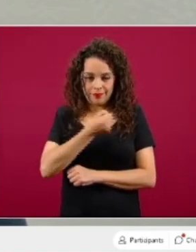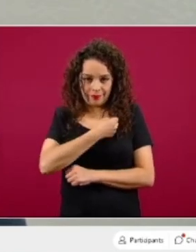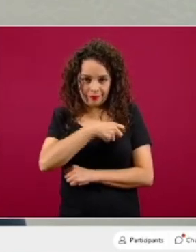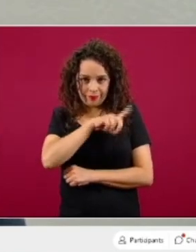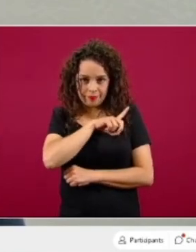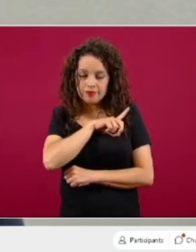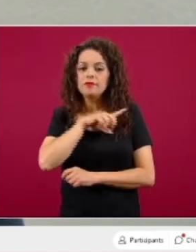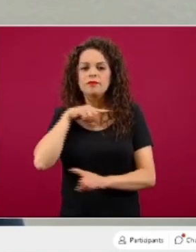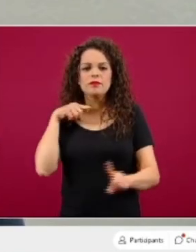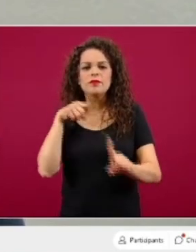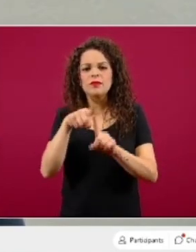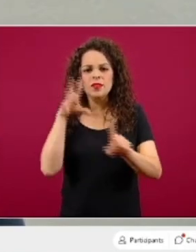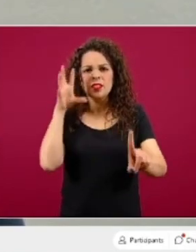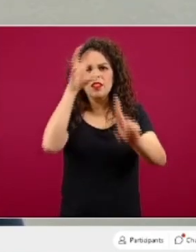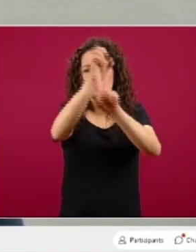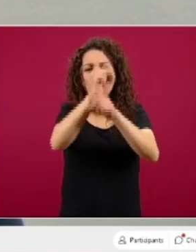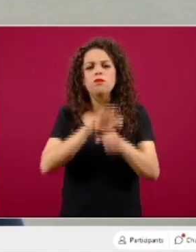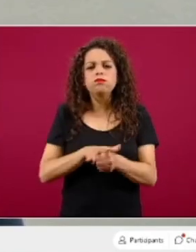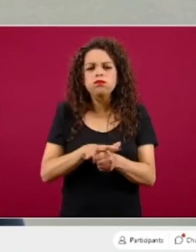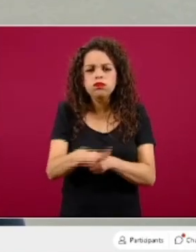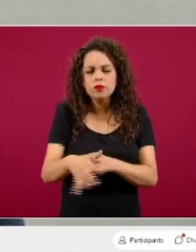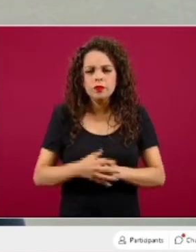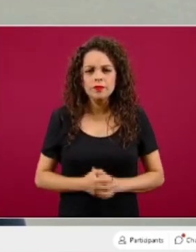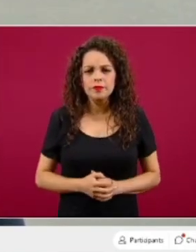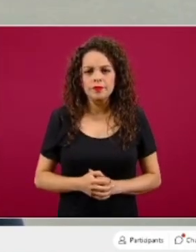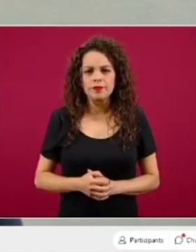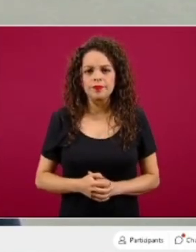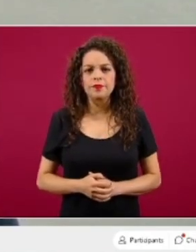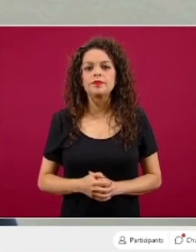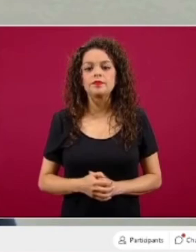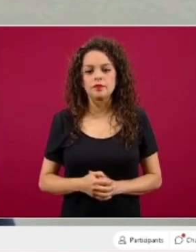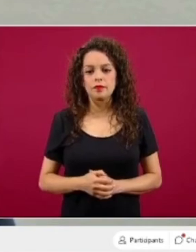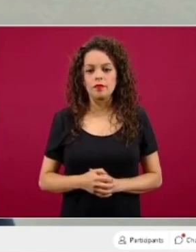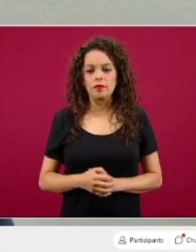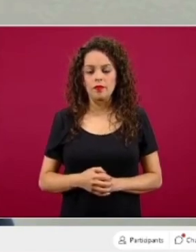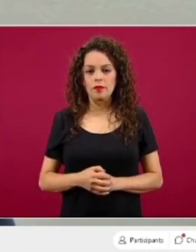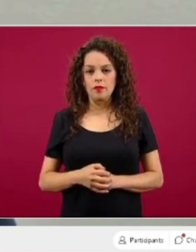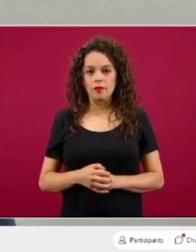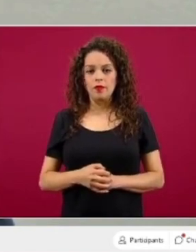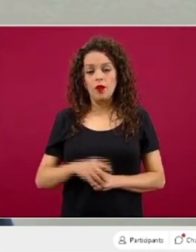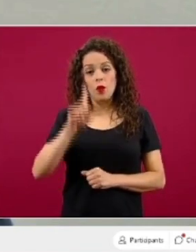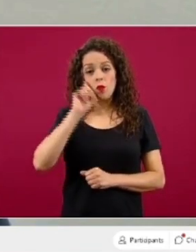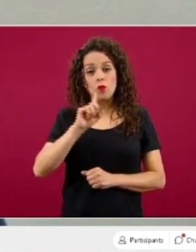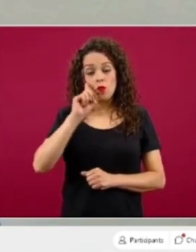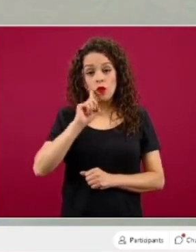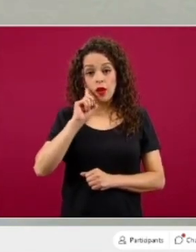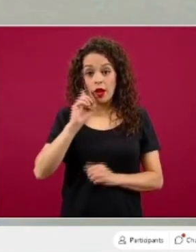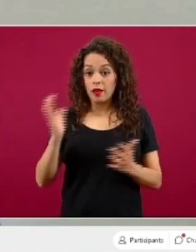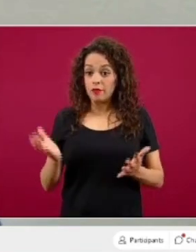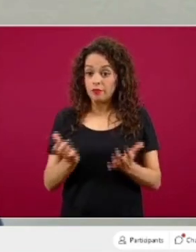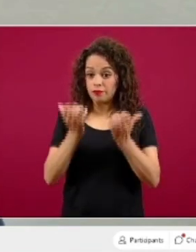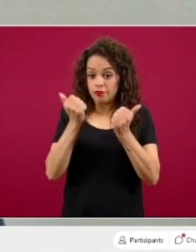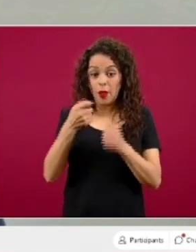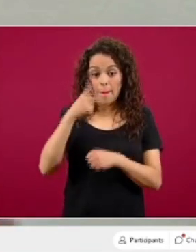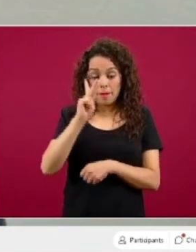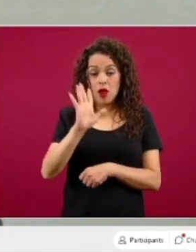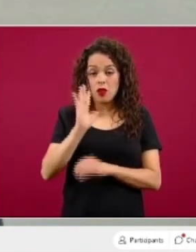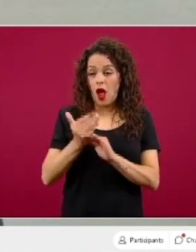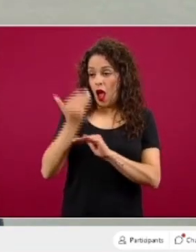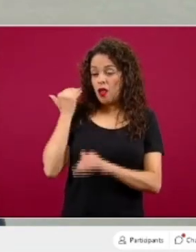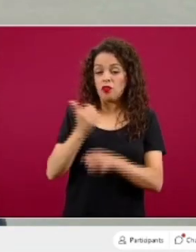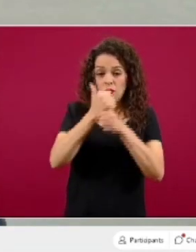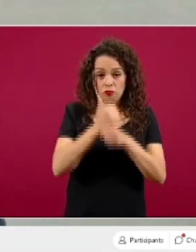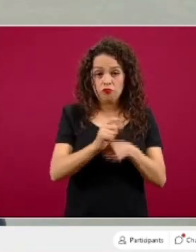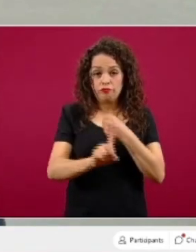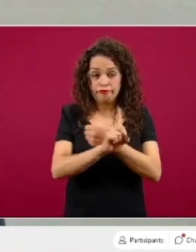como objetivo que la atención a las sobrevivientes de violencia sea integral. Y aquí hemos